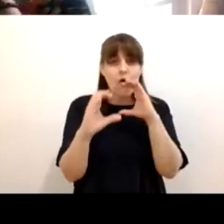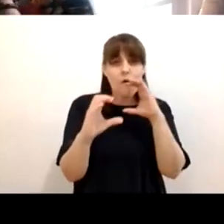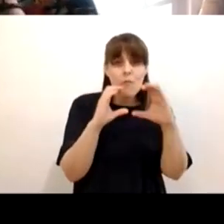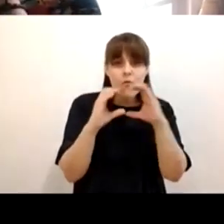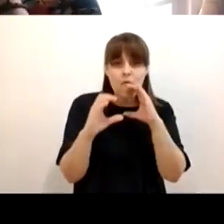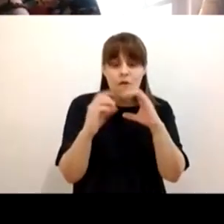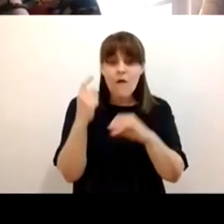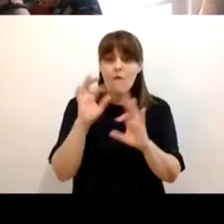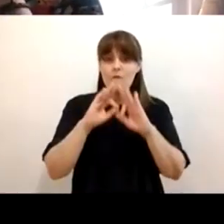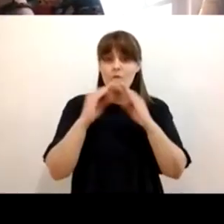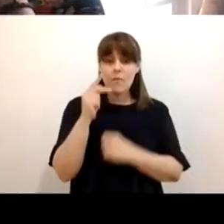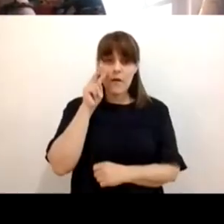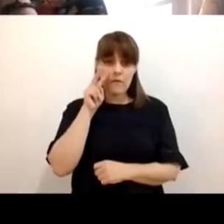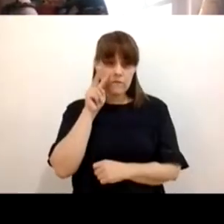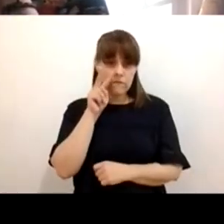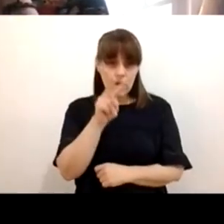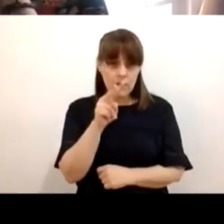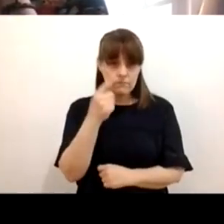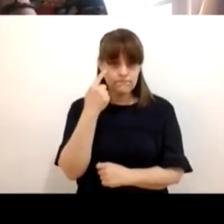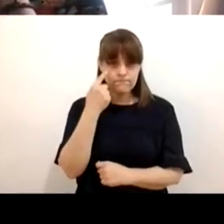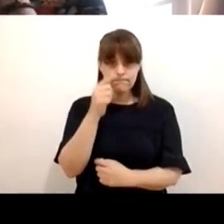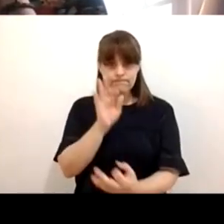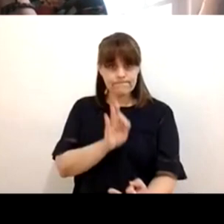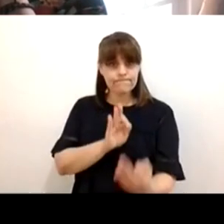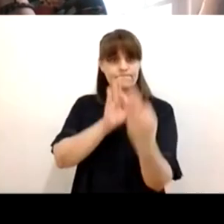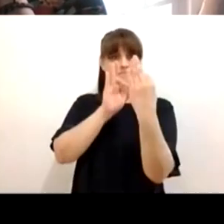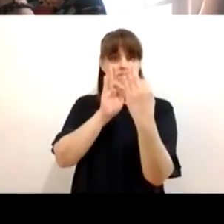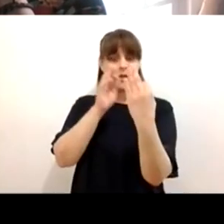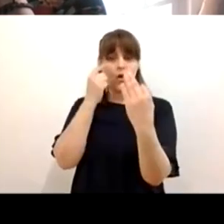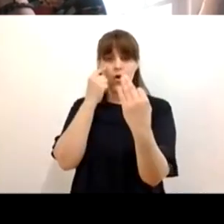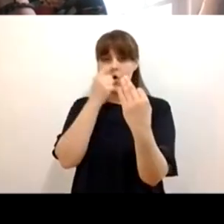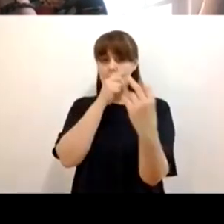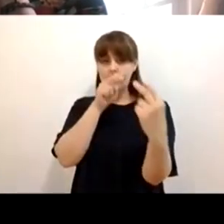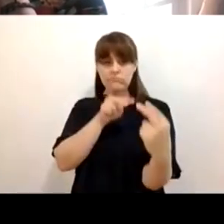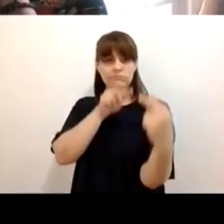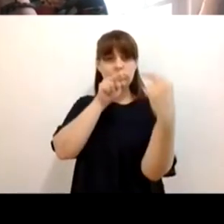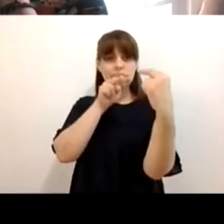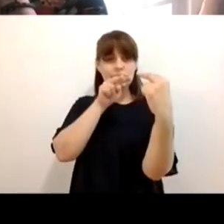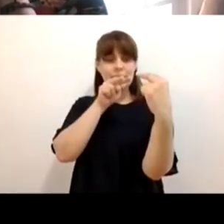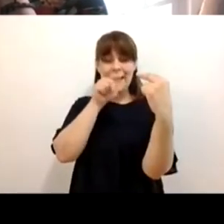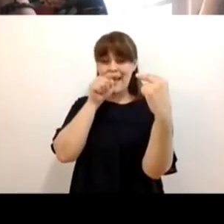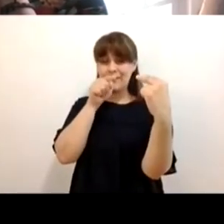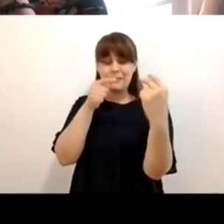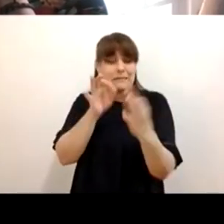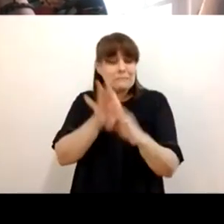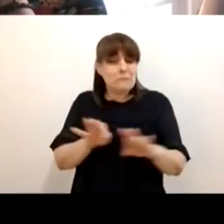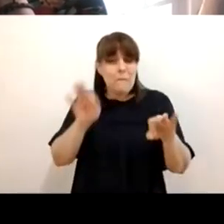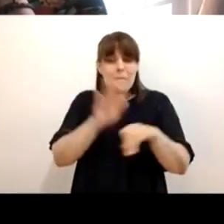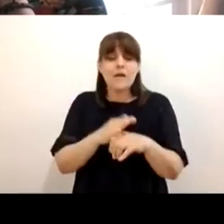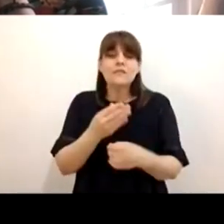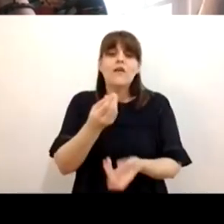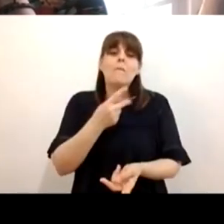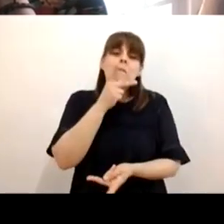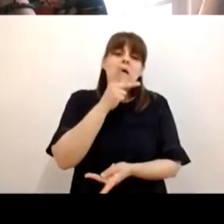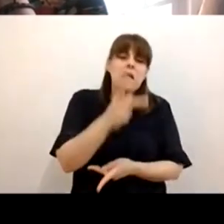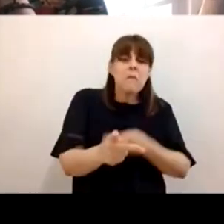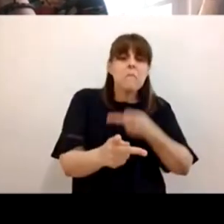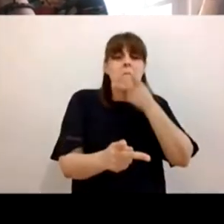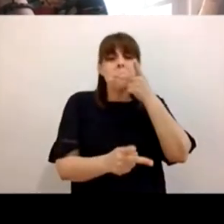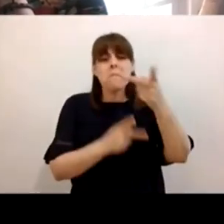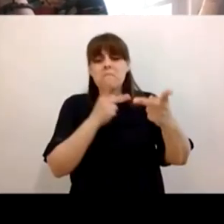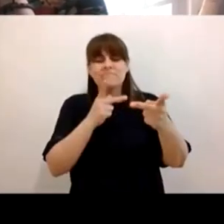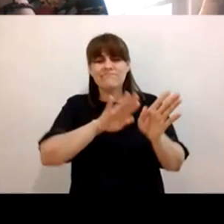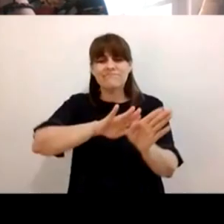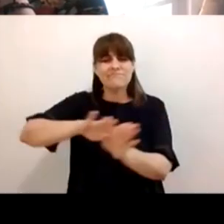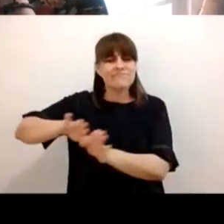cara a cara ojo a ojo que es lo que les decimos dos qué tipo de